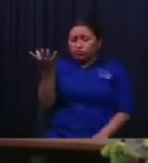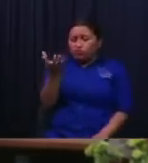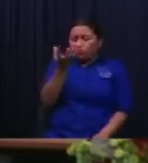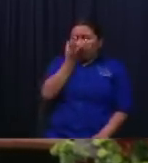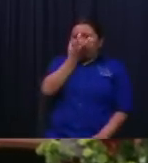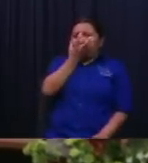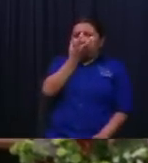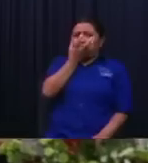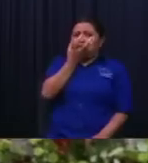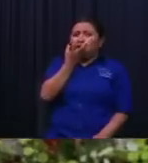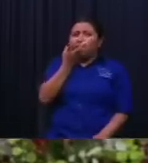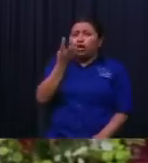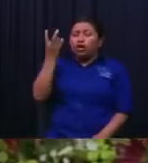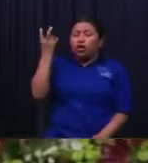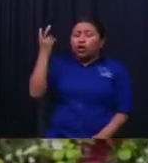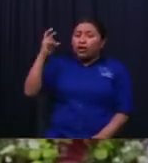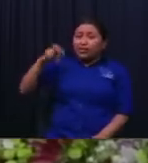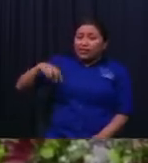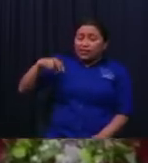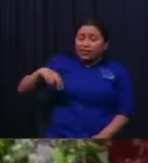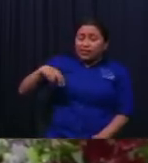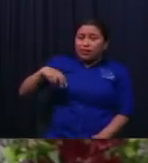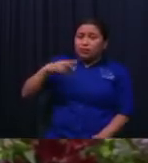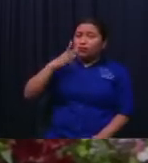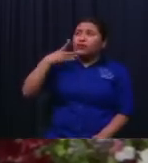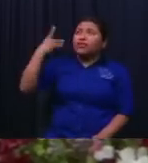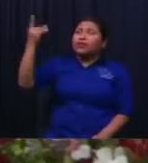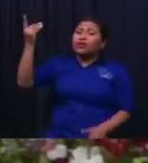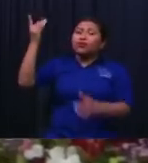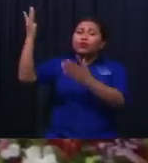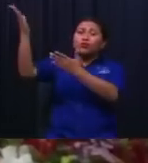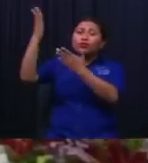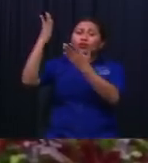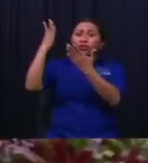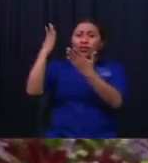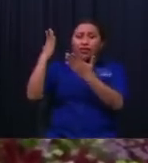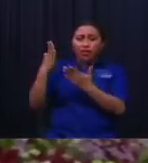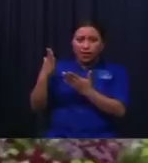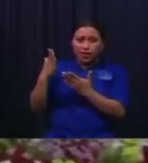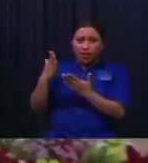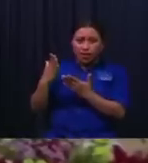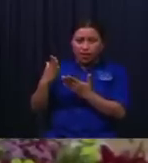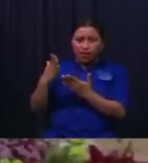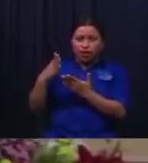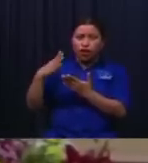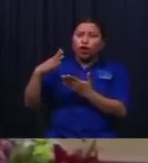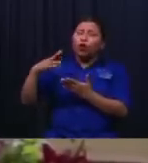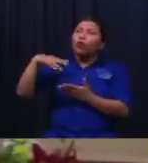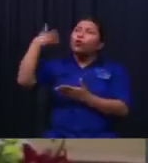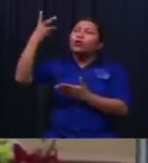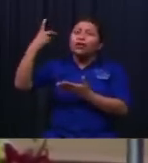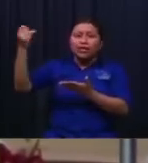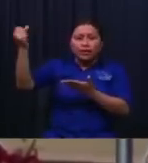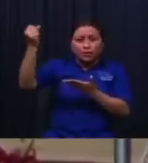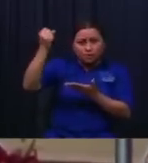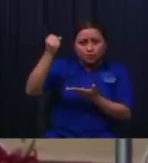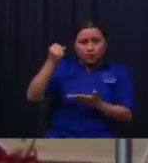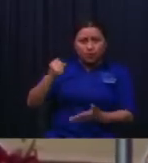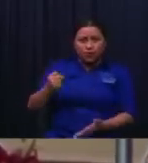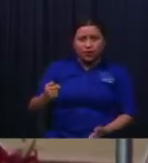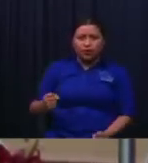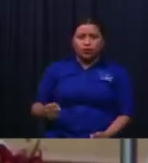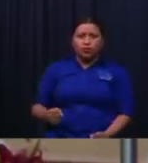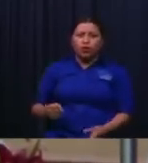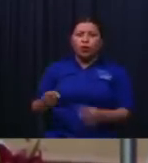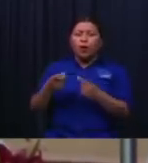uno un discernimiento, un fluir de esa manera, esa unción, ¿verdad, hermanos? Para poder hacerlo incluso